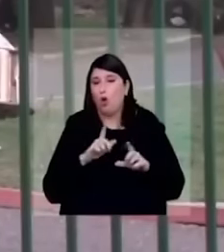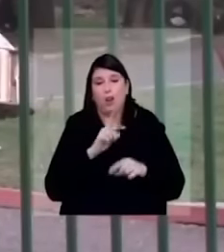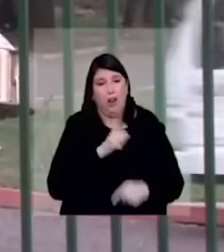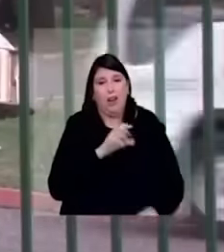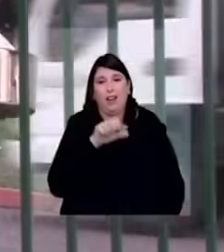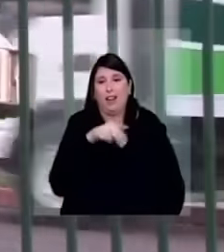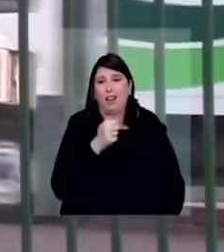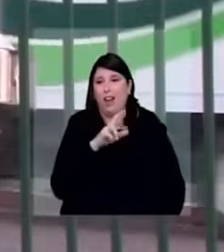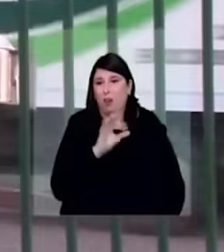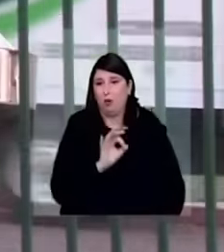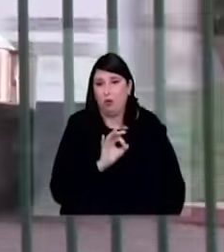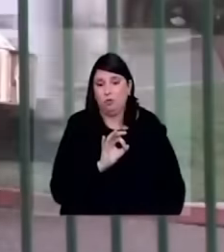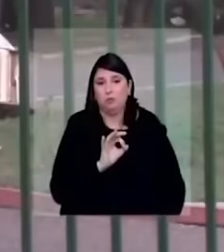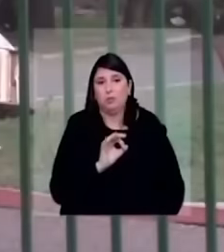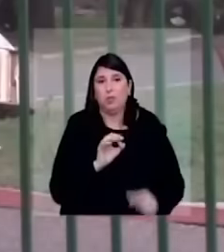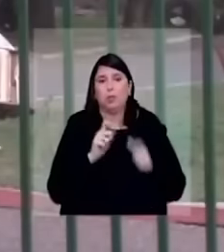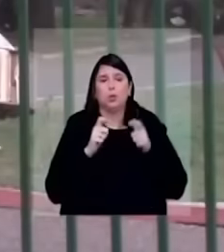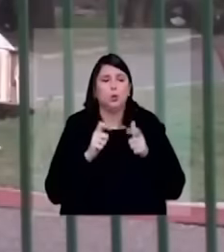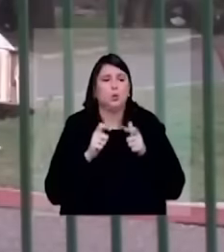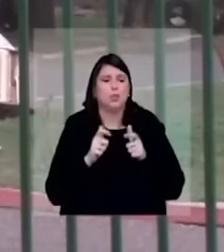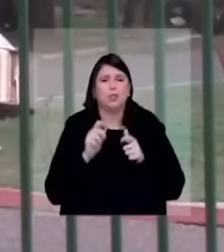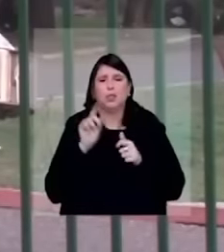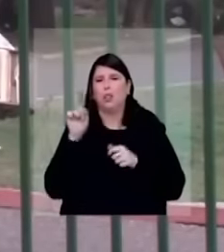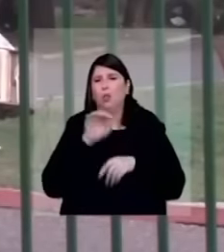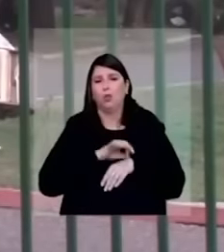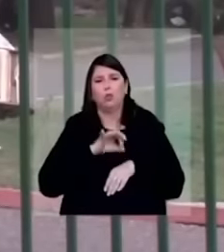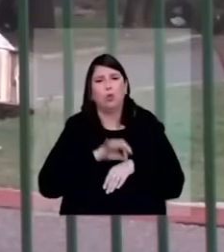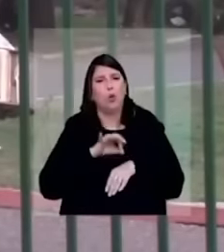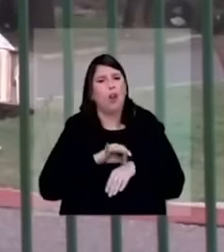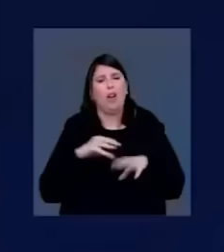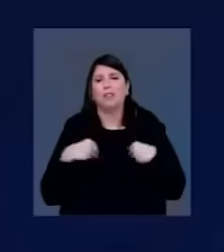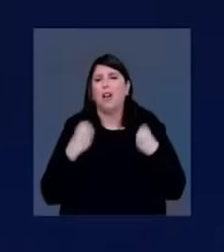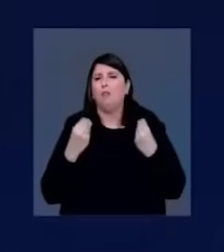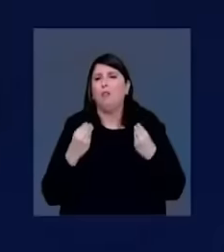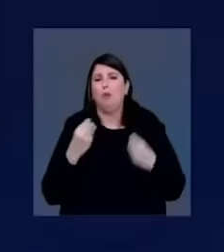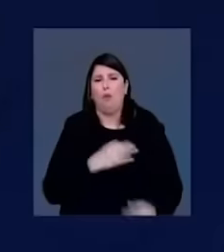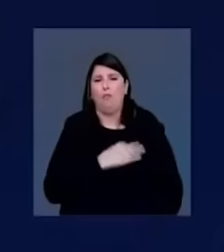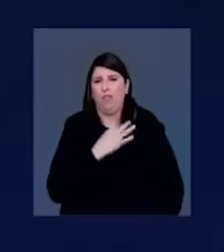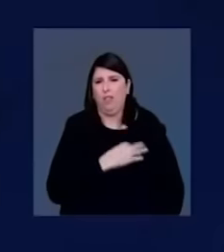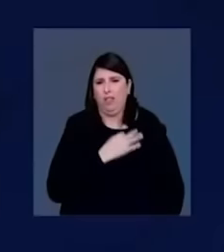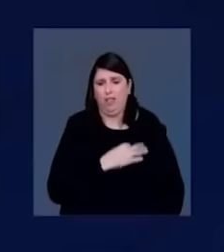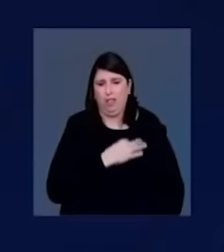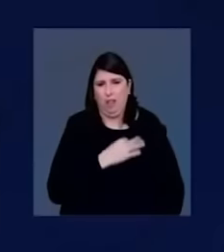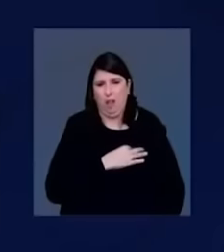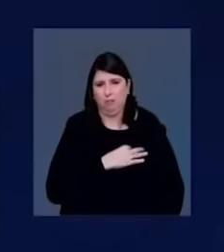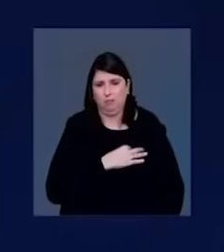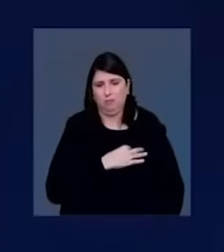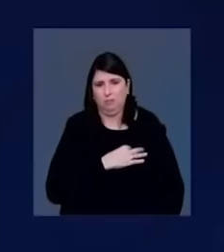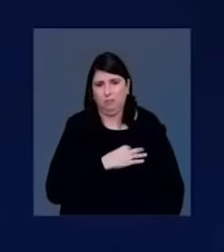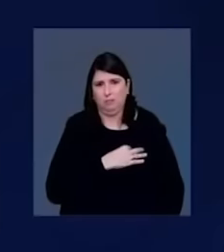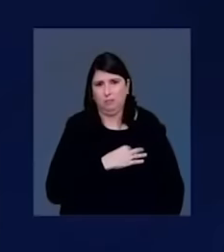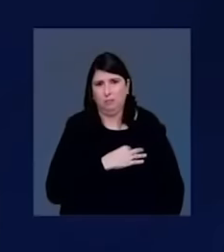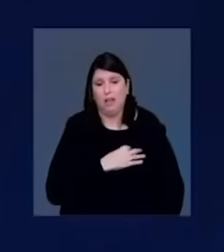suerte que cayó en la mano de la doctora Manaro, que fue quien le salvó la vida, ¿no? Porque si bien el padre lo sacó contra la